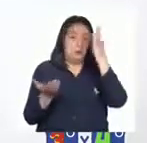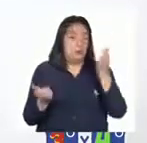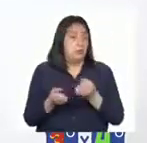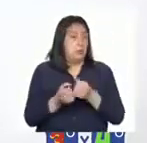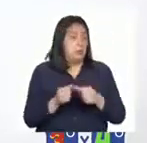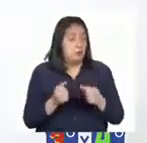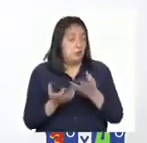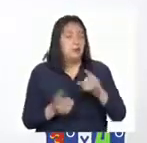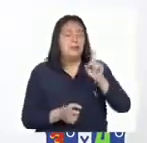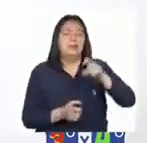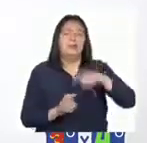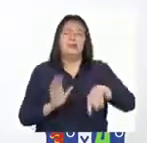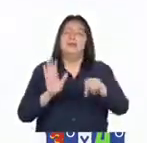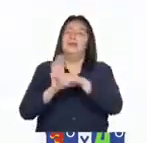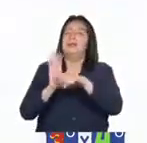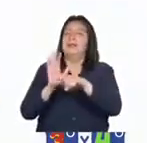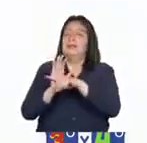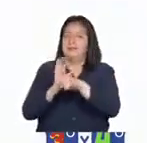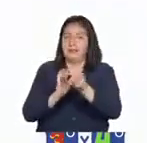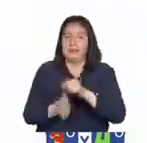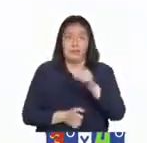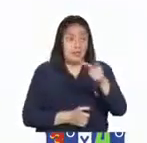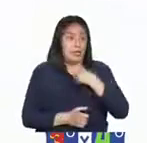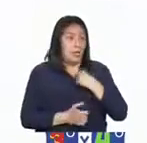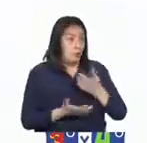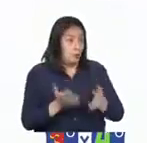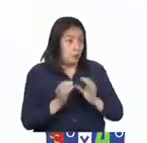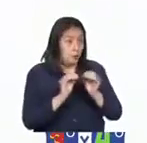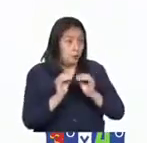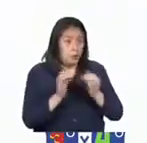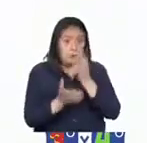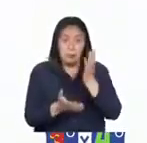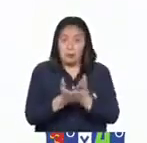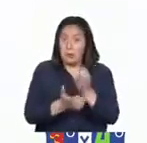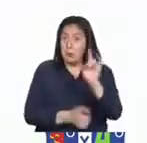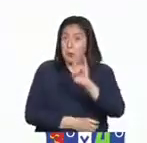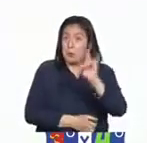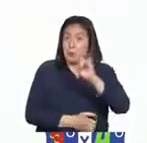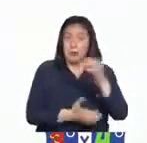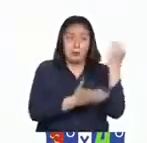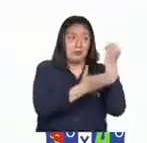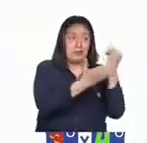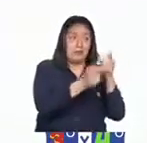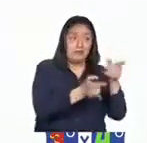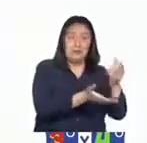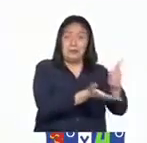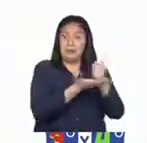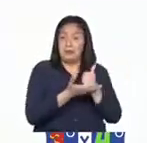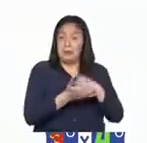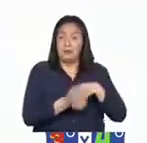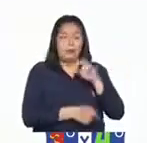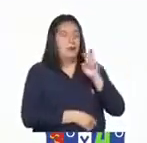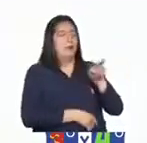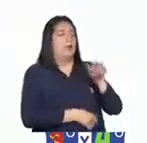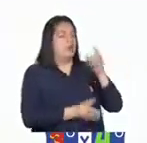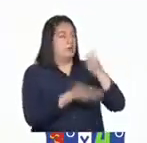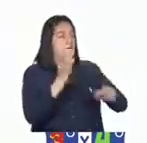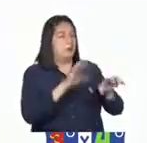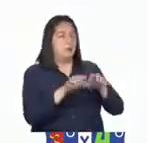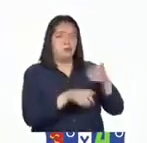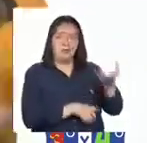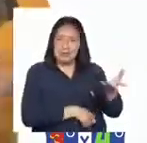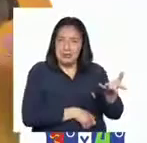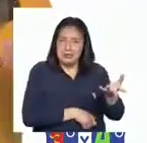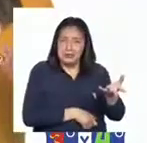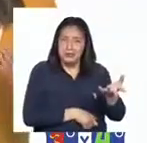debían realizar una sustracción. ¿Les ha gustado resolver problemas usando esquemas que nos ayuden a descubrir qué operación